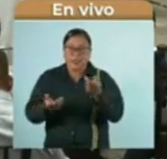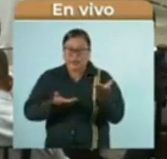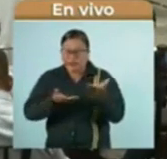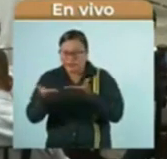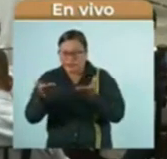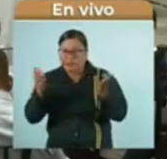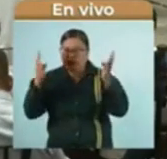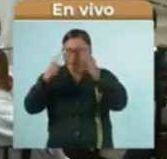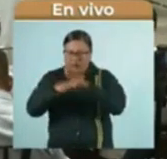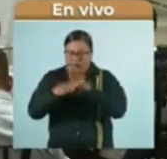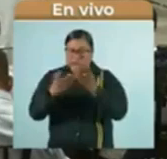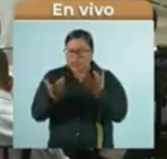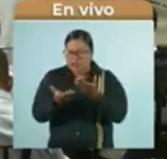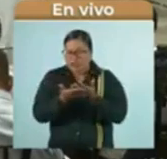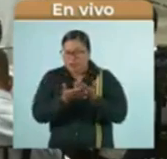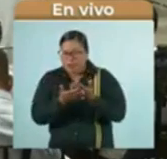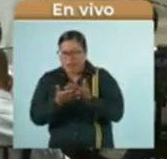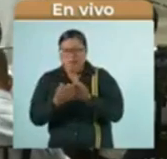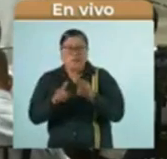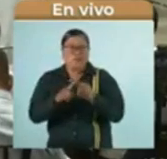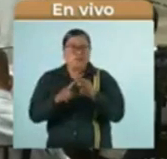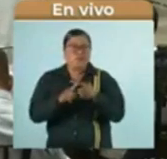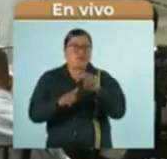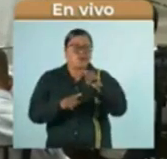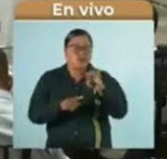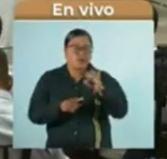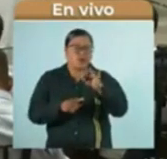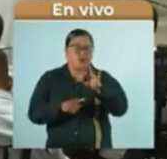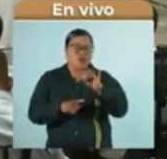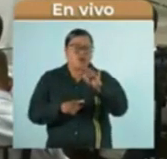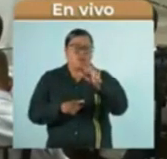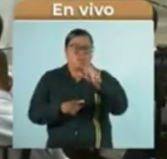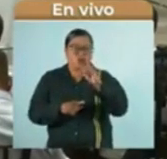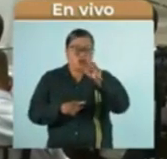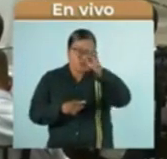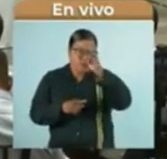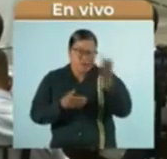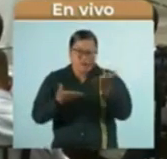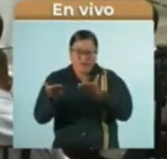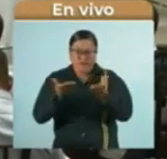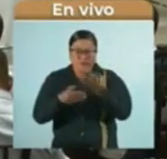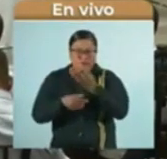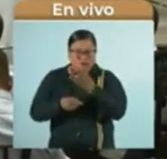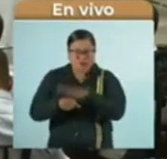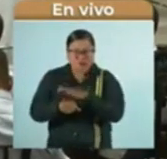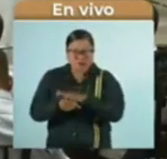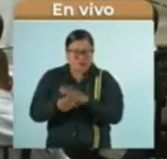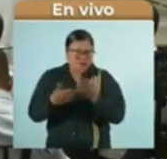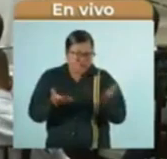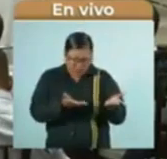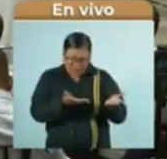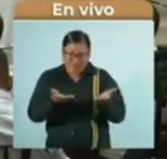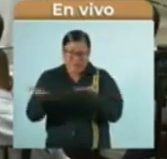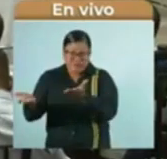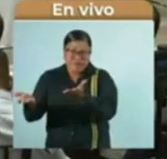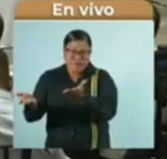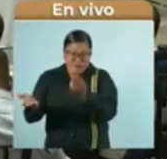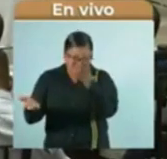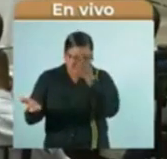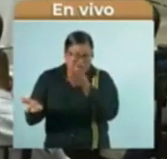va a estar cargada verdad con los señores de Teojomulco para poderlos persuadir y que tomen esa